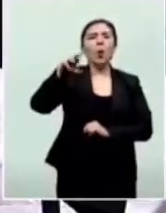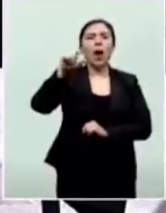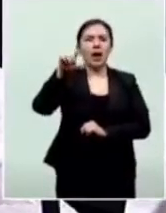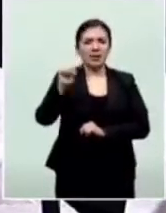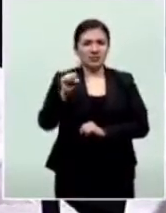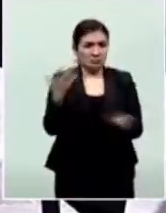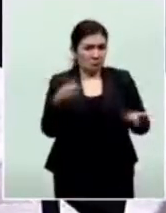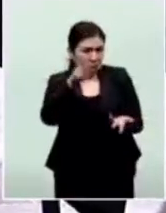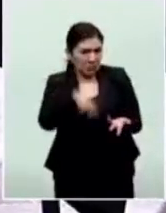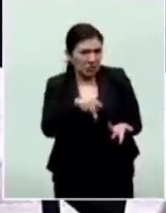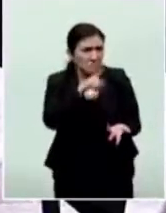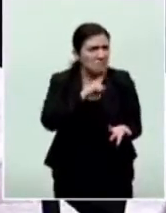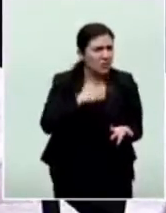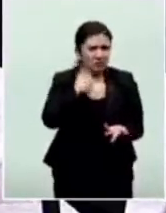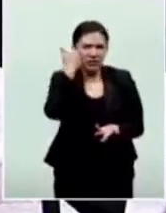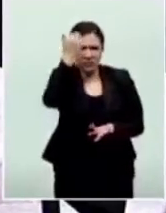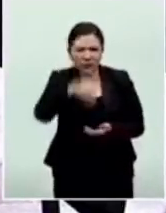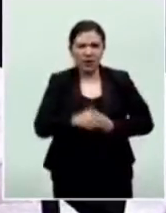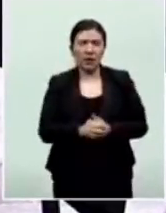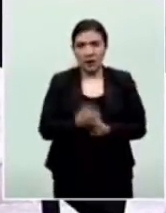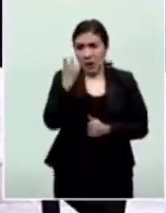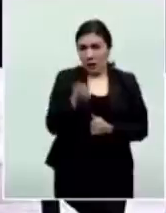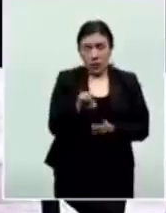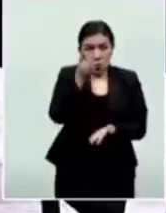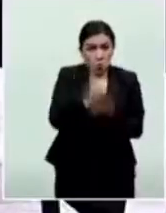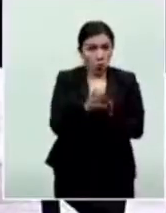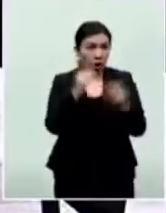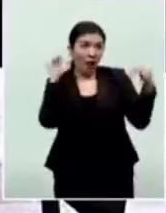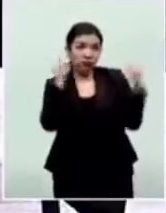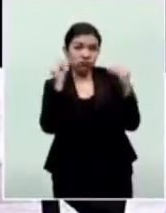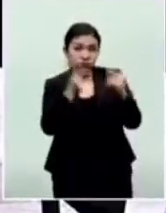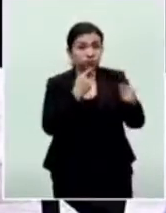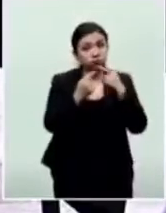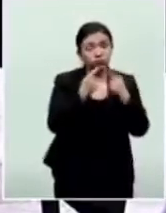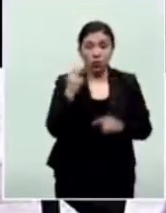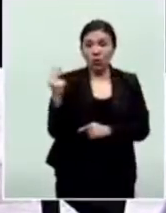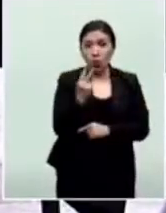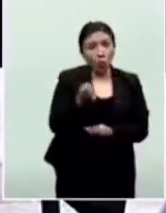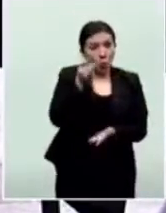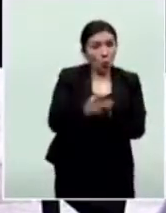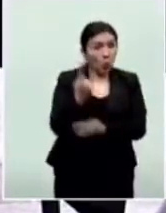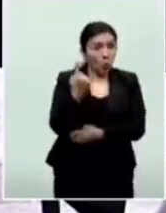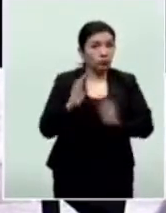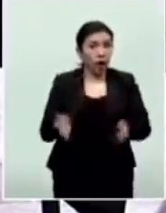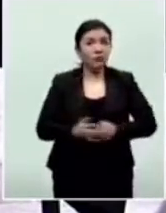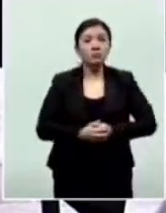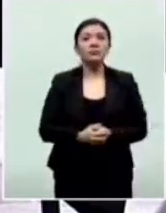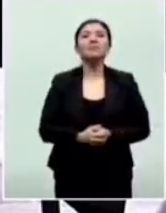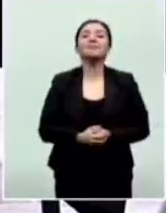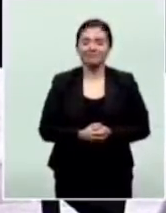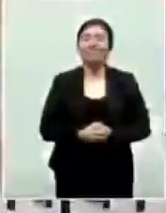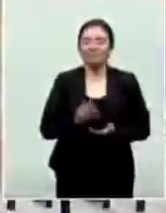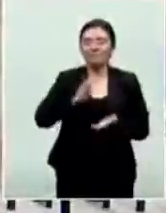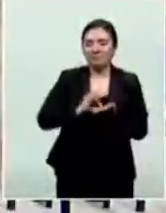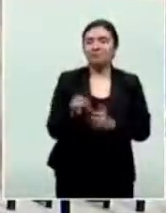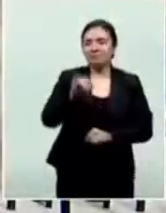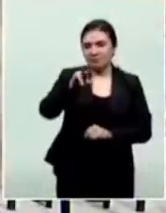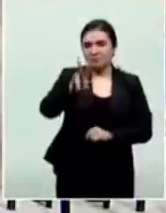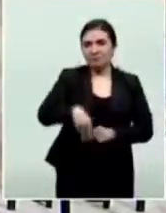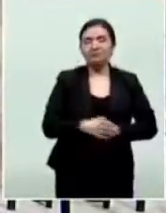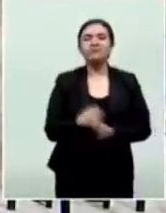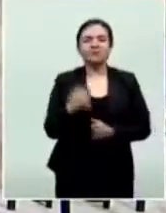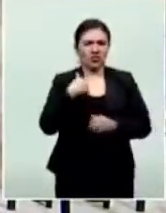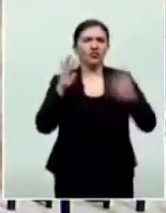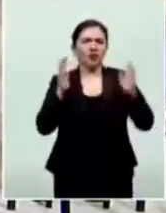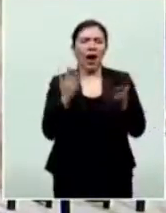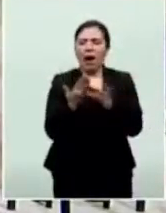si esto es verdad y si ese fue el único punto que se trató de esta eventual reunión. Gracias. Es cierto que me